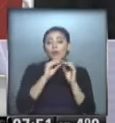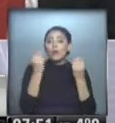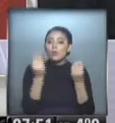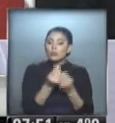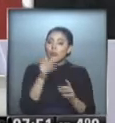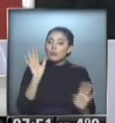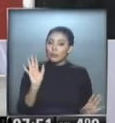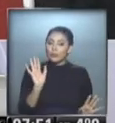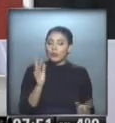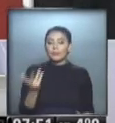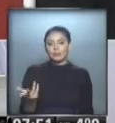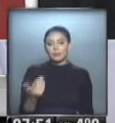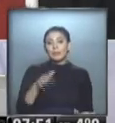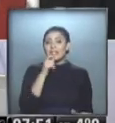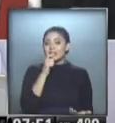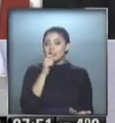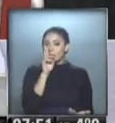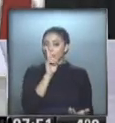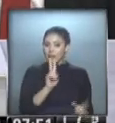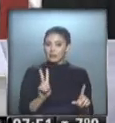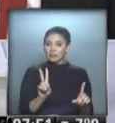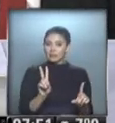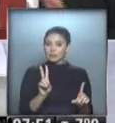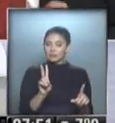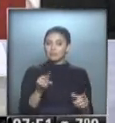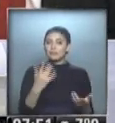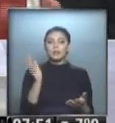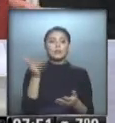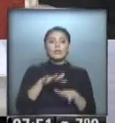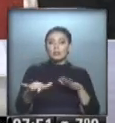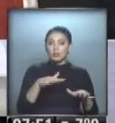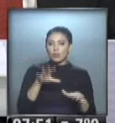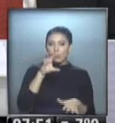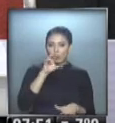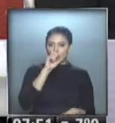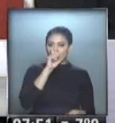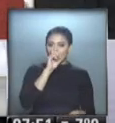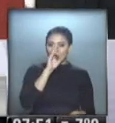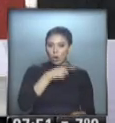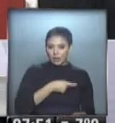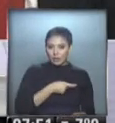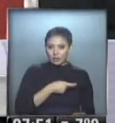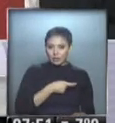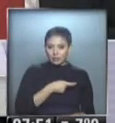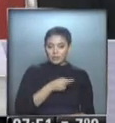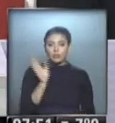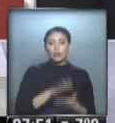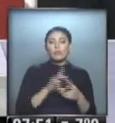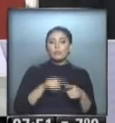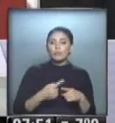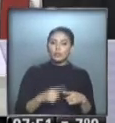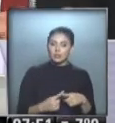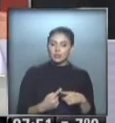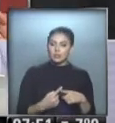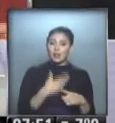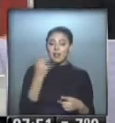pueden obtener, pero más que nada mirando al panorama local, al panorama correntino de la política, que